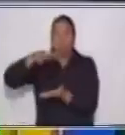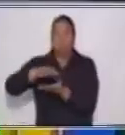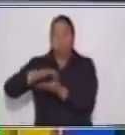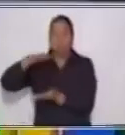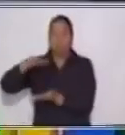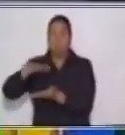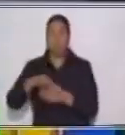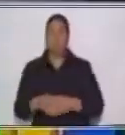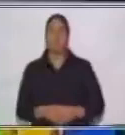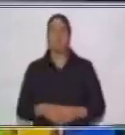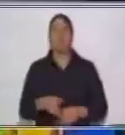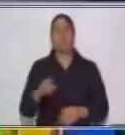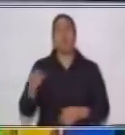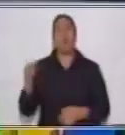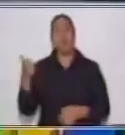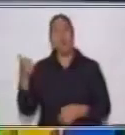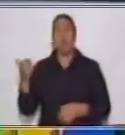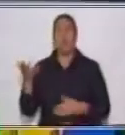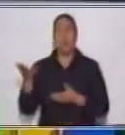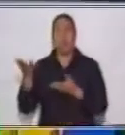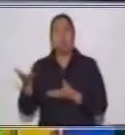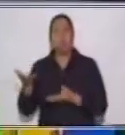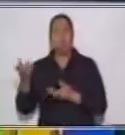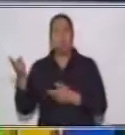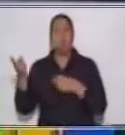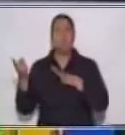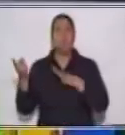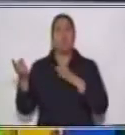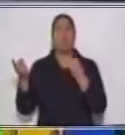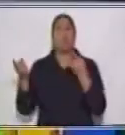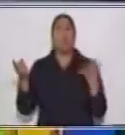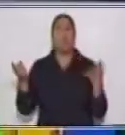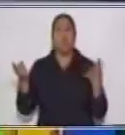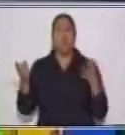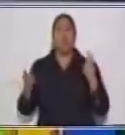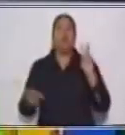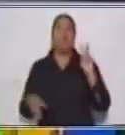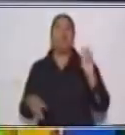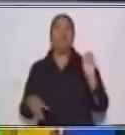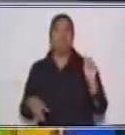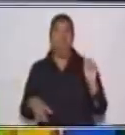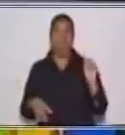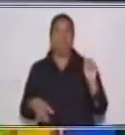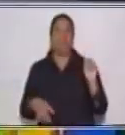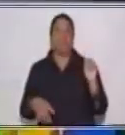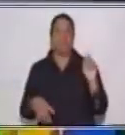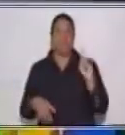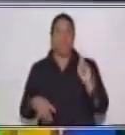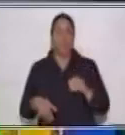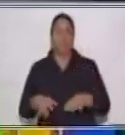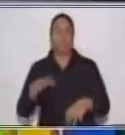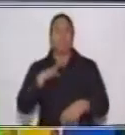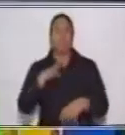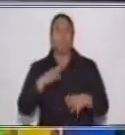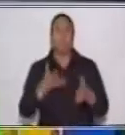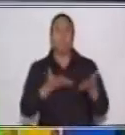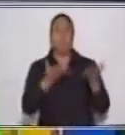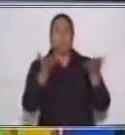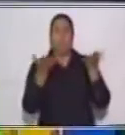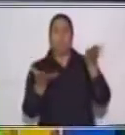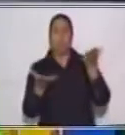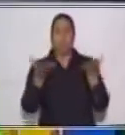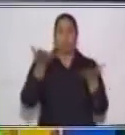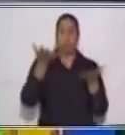4, 8, 12, 16, 20 cubitos. Entonces, tenemos en nuestra balanza